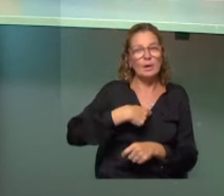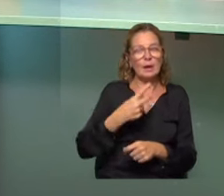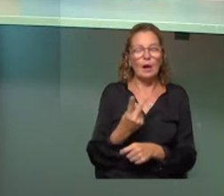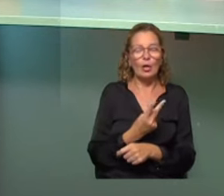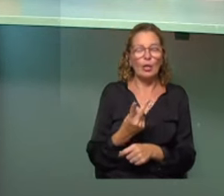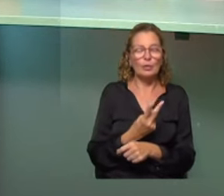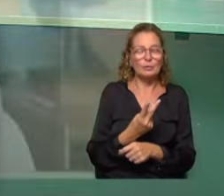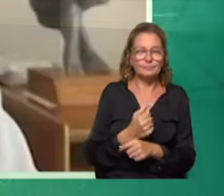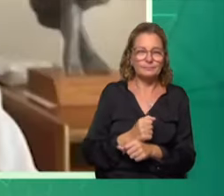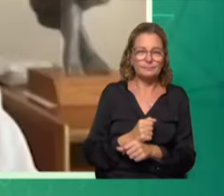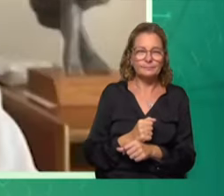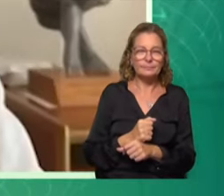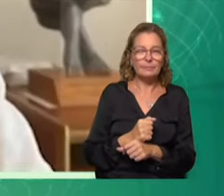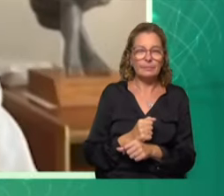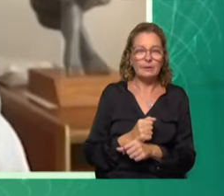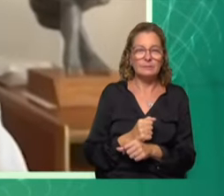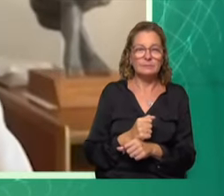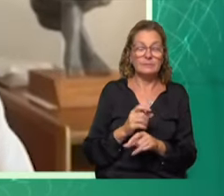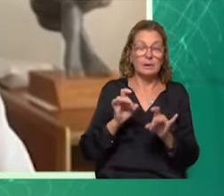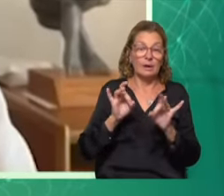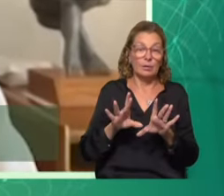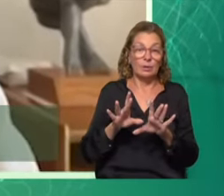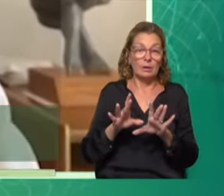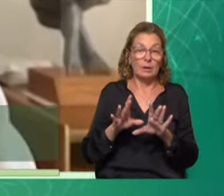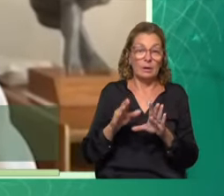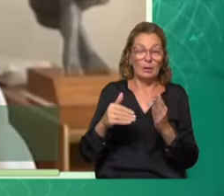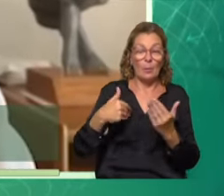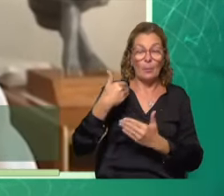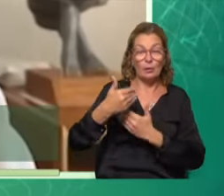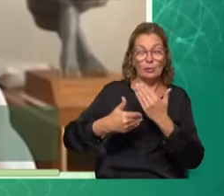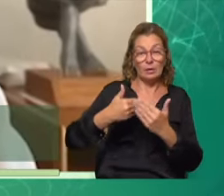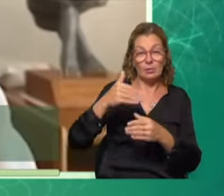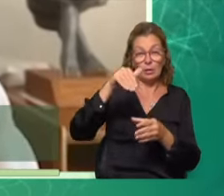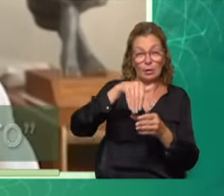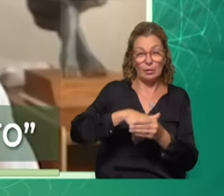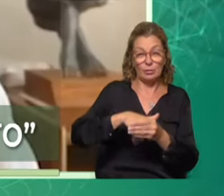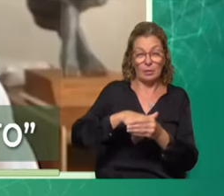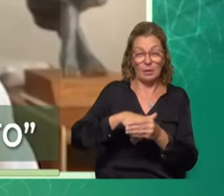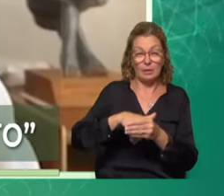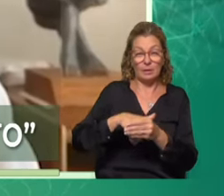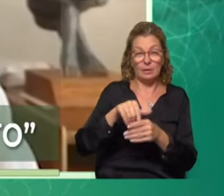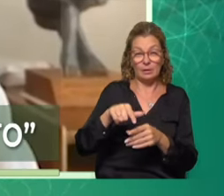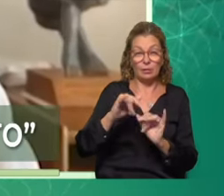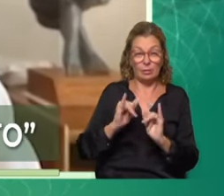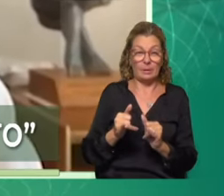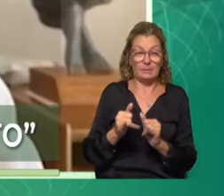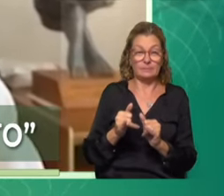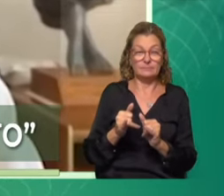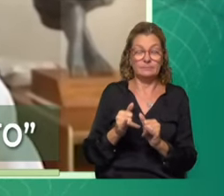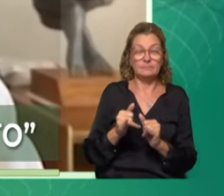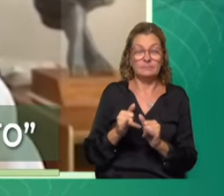candidatos. Y es natural de que en los procesos electorales suceda esto, ¿no? De